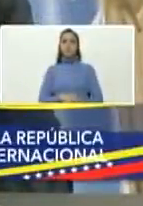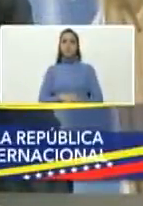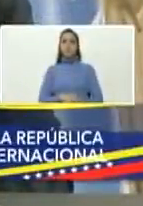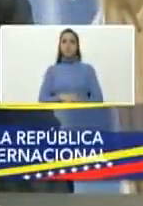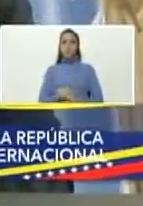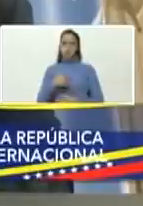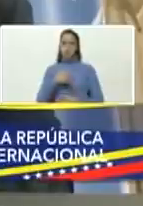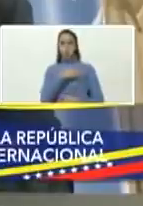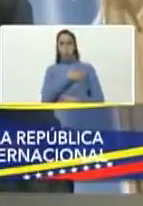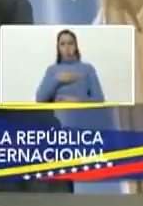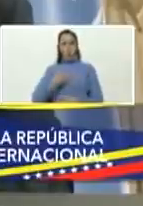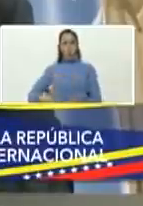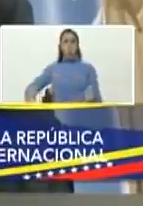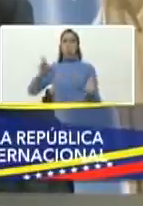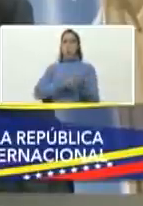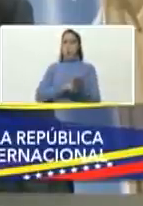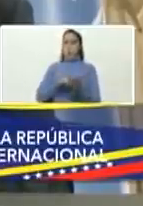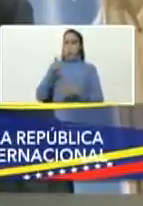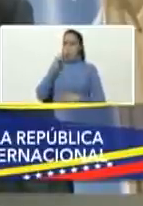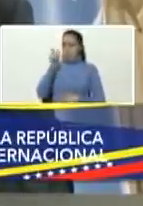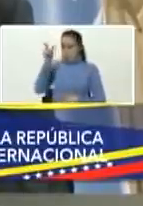Yo quiero ratificarle a usted